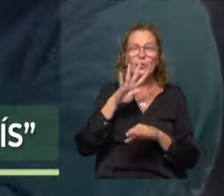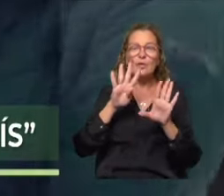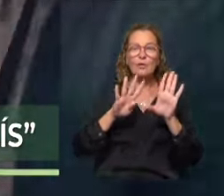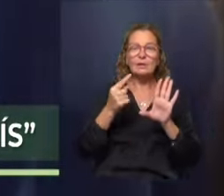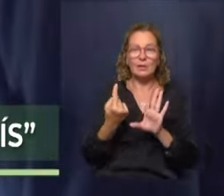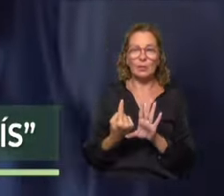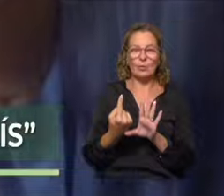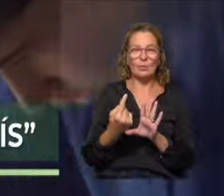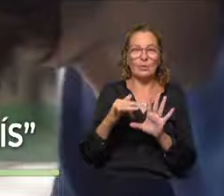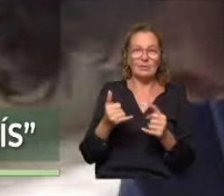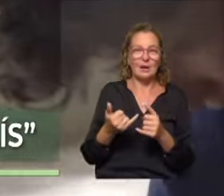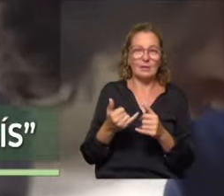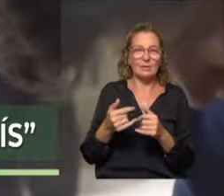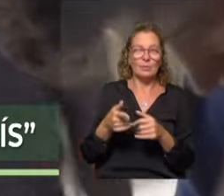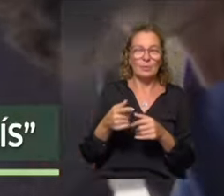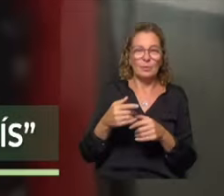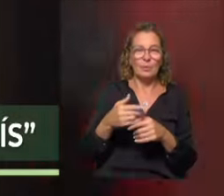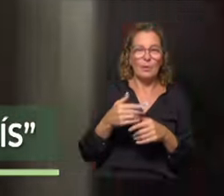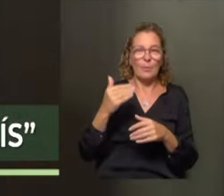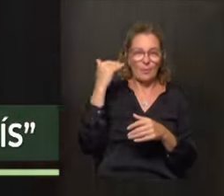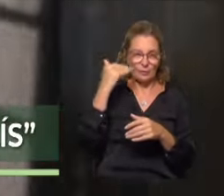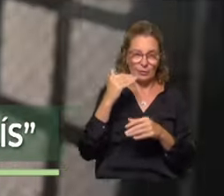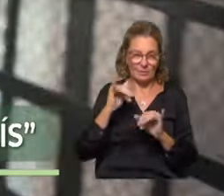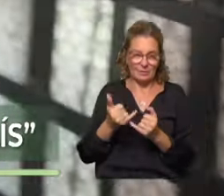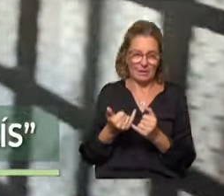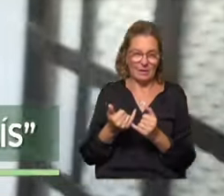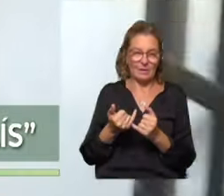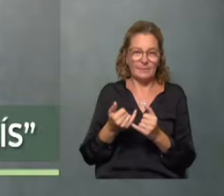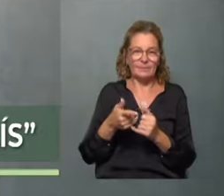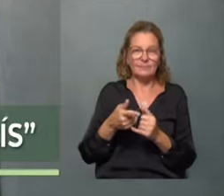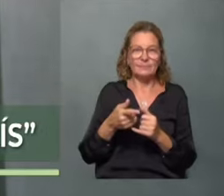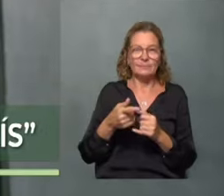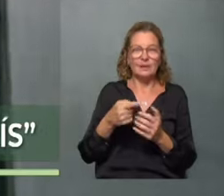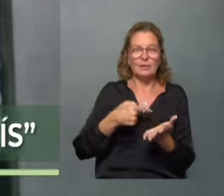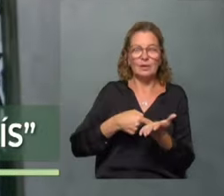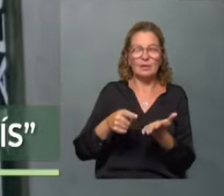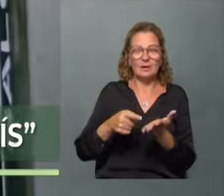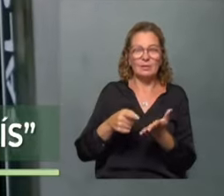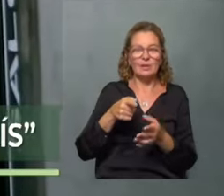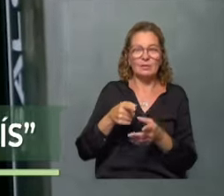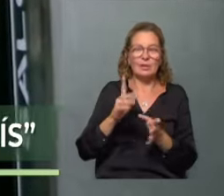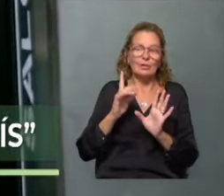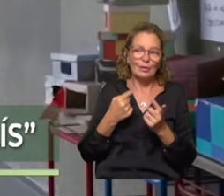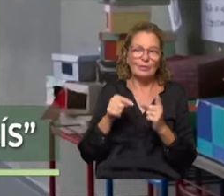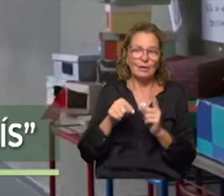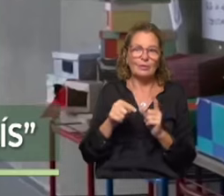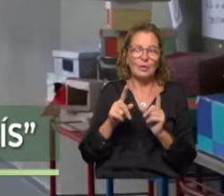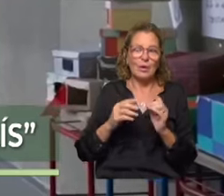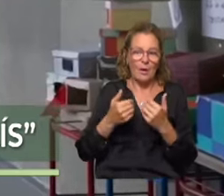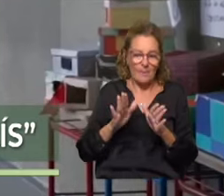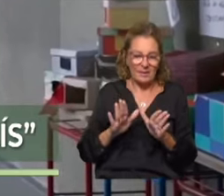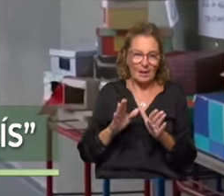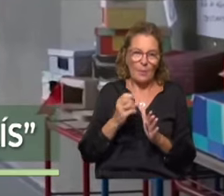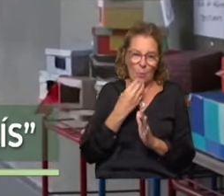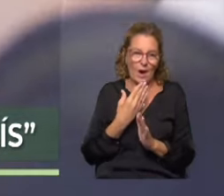categorías más bajas de docentes que no son los egresados de los centros de formación docente. Así que es un buen comienzo de